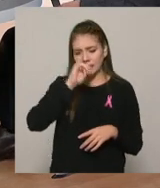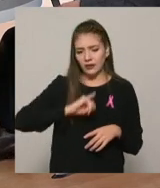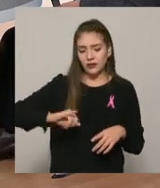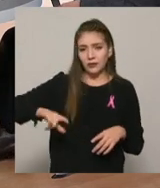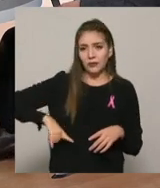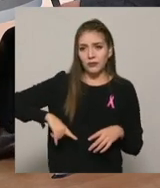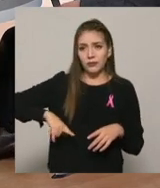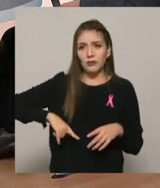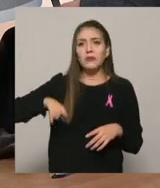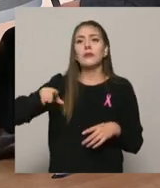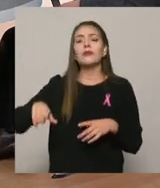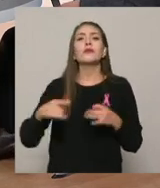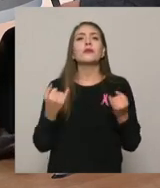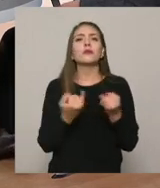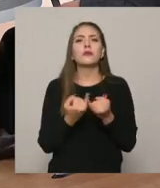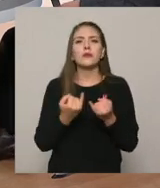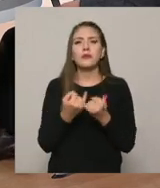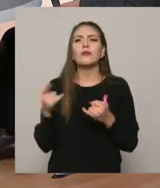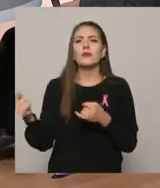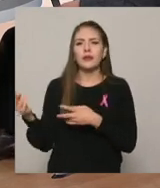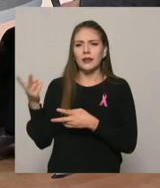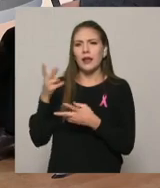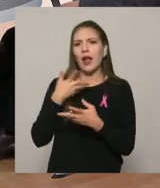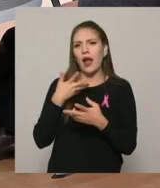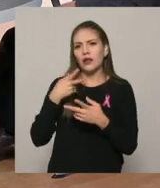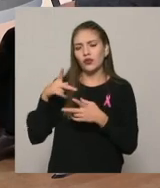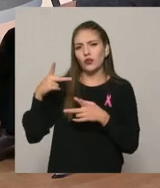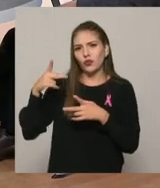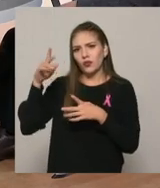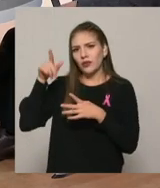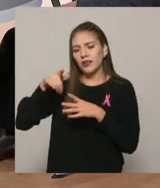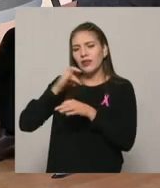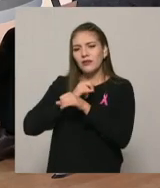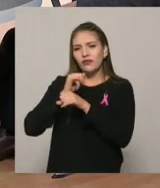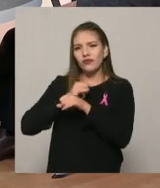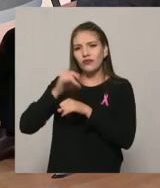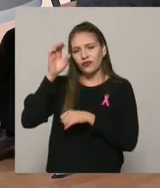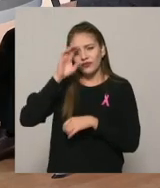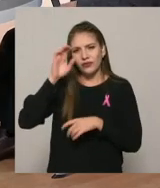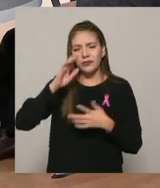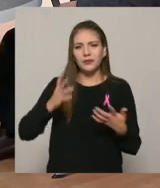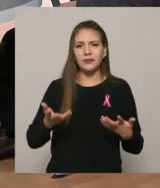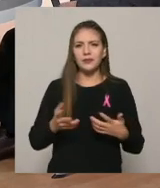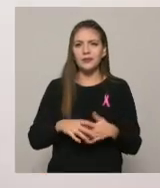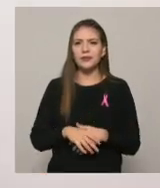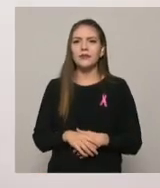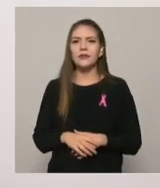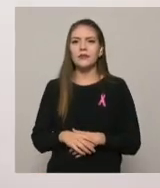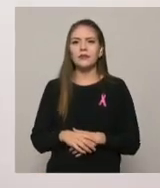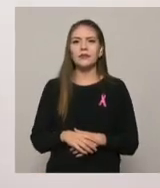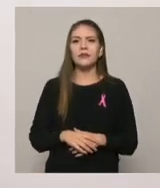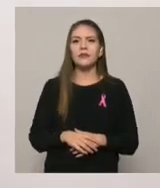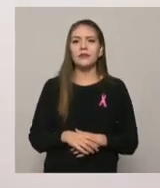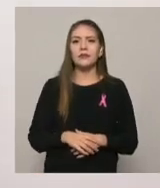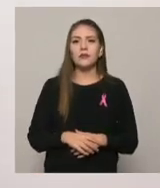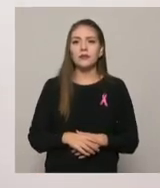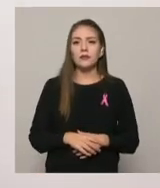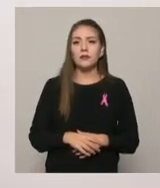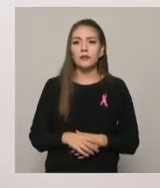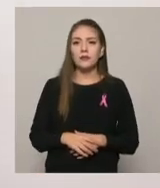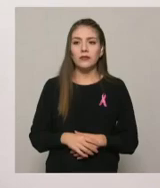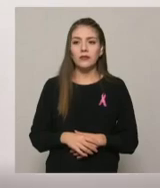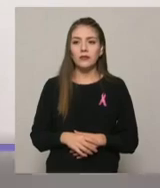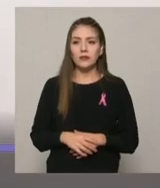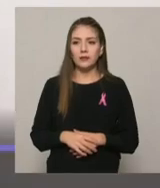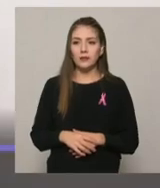Sheinbaum, provenga también de un sector científico? Mira, yo siento que desde hace